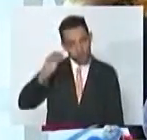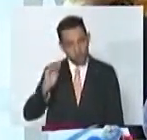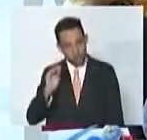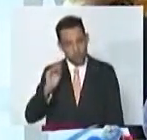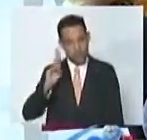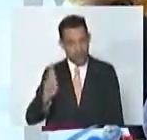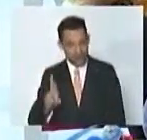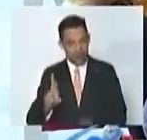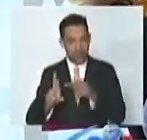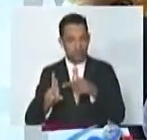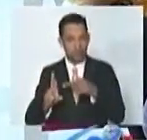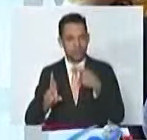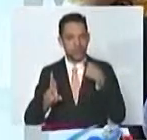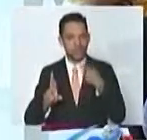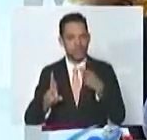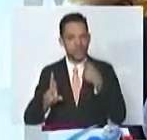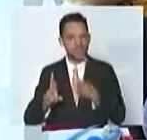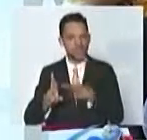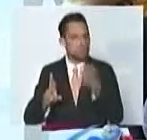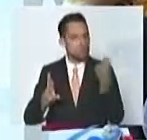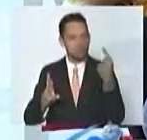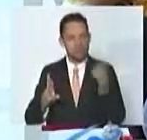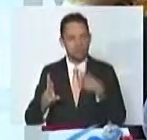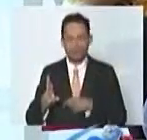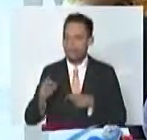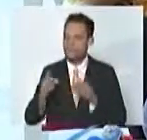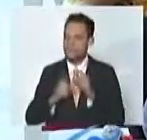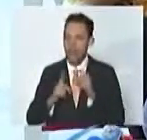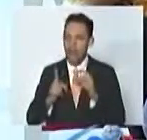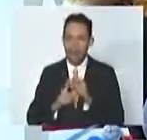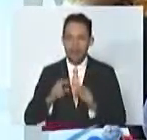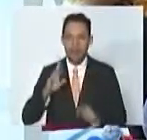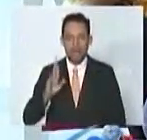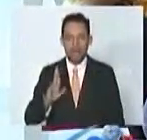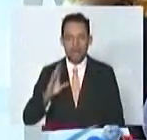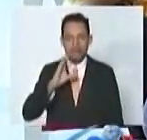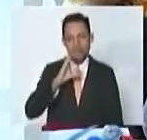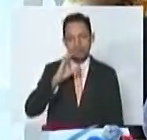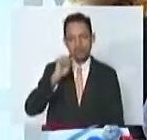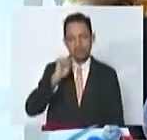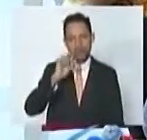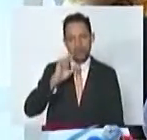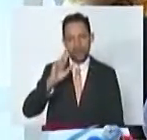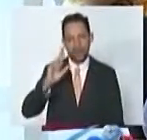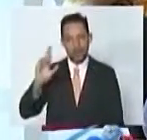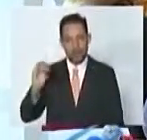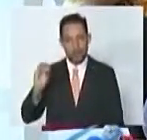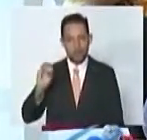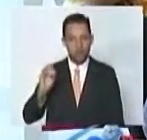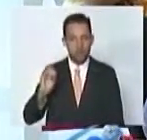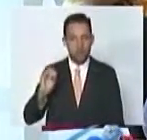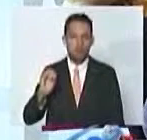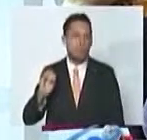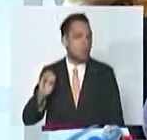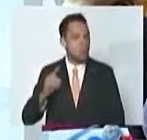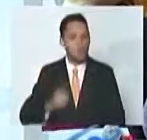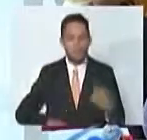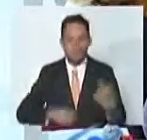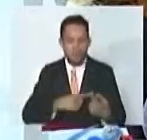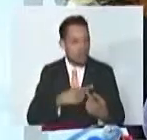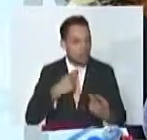cosas, porque el lenguaje en sí es la base de muchas aprendizajes en los